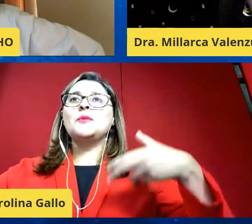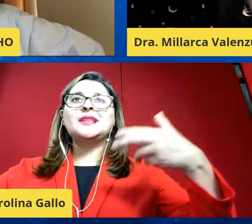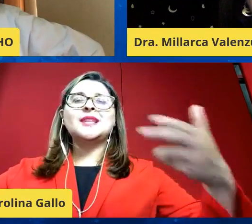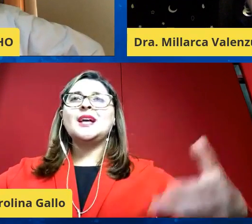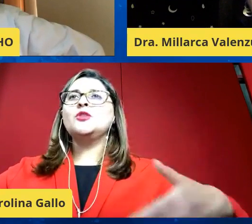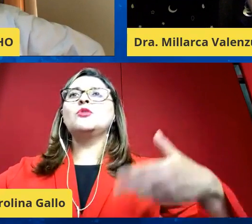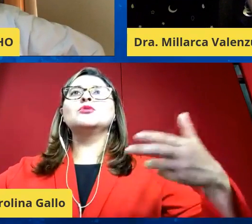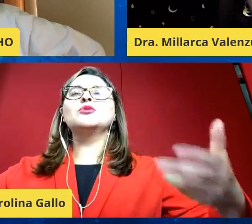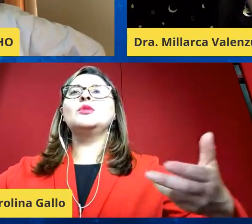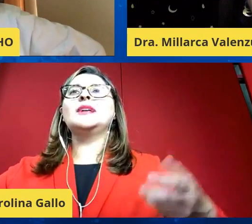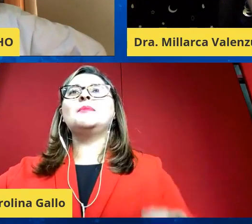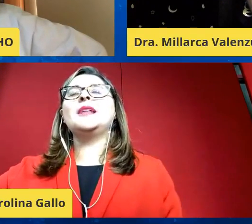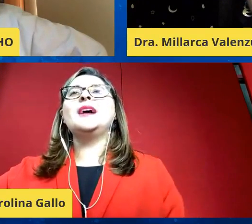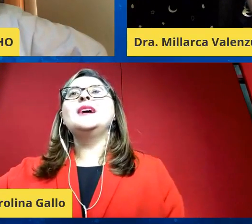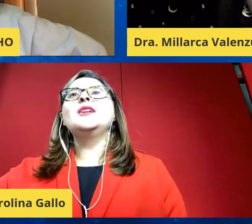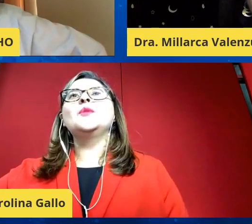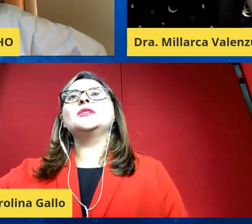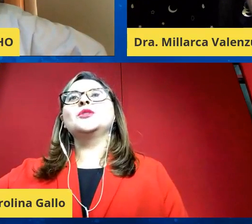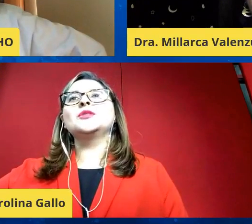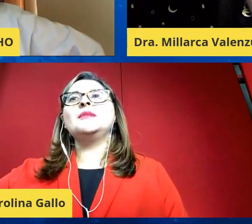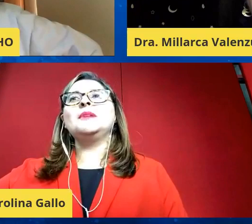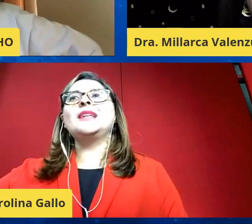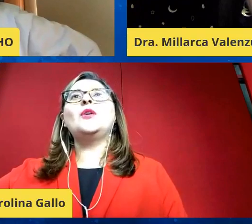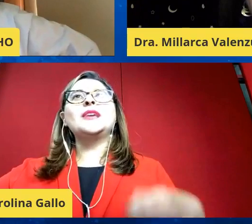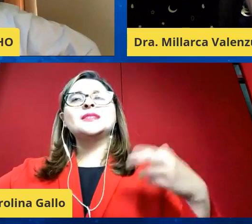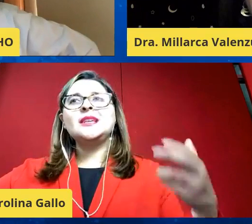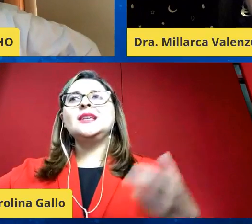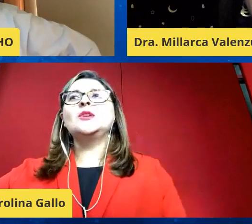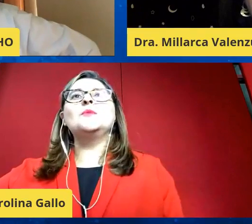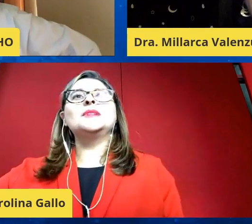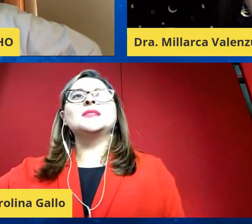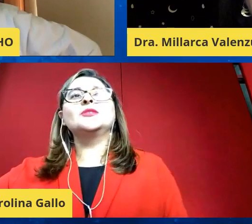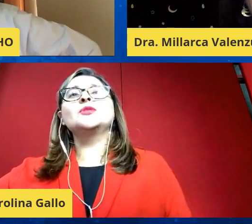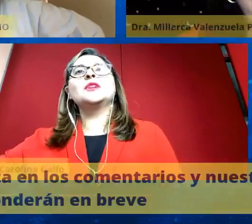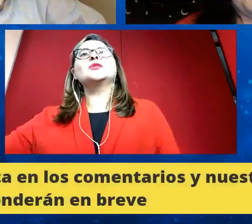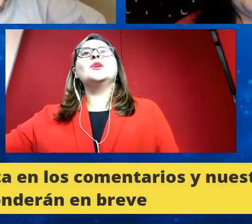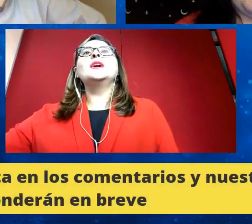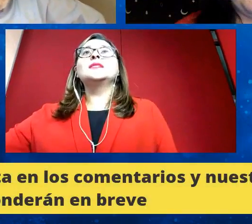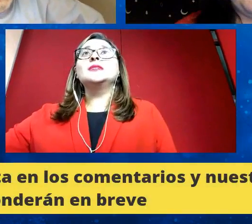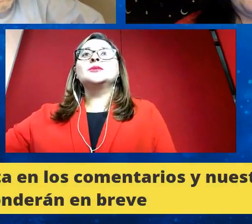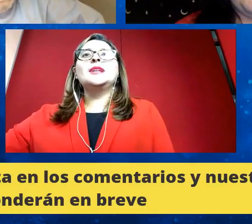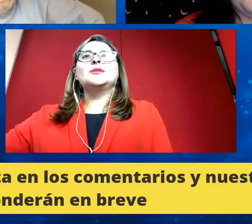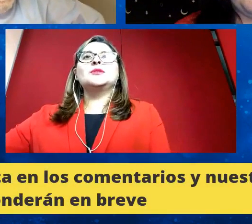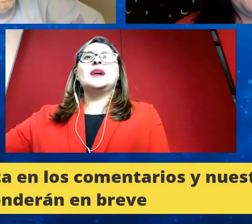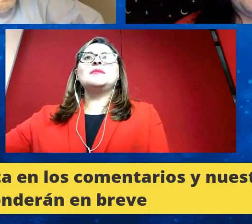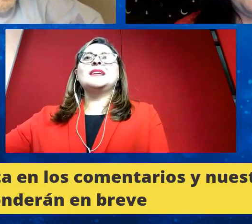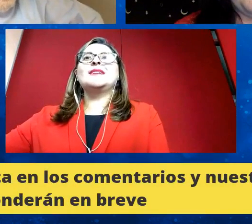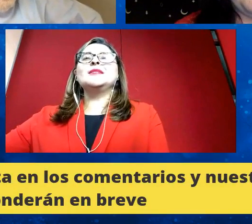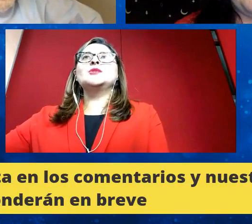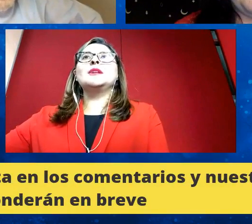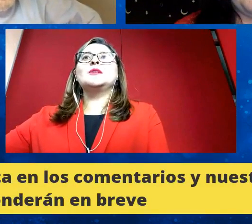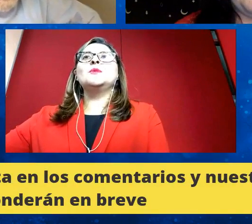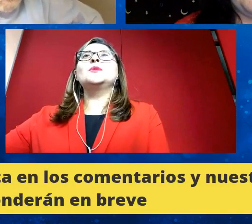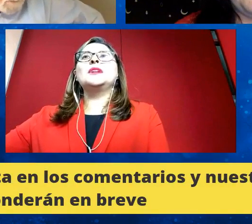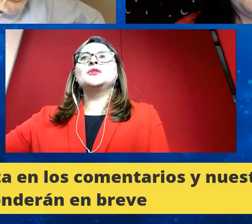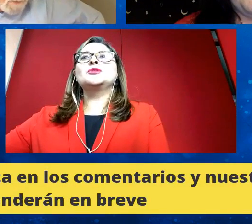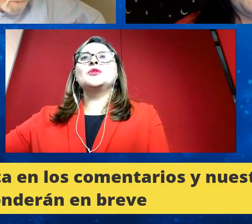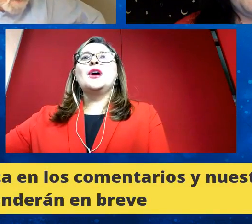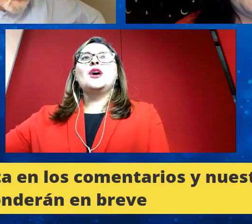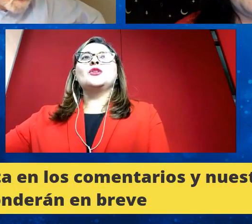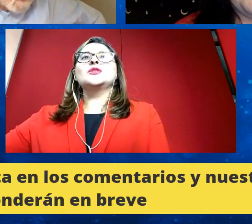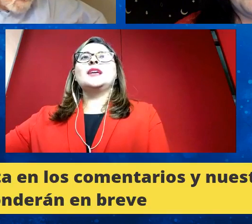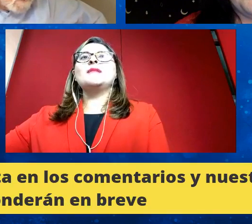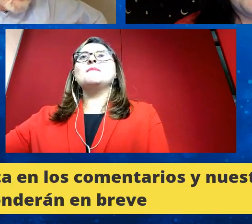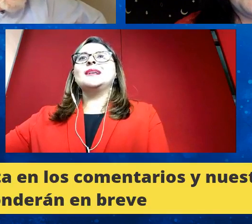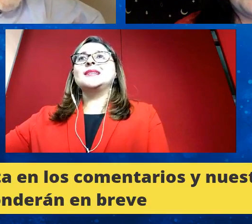también, comentarios o consultas para nuestros invitados y así ir compensando, ¿cierto?, tanto con la doctora Millar Valenzuela como con el